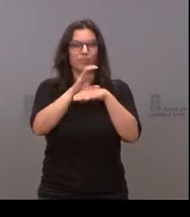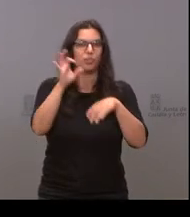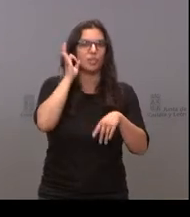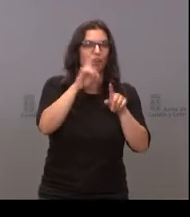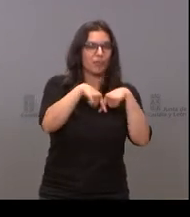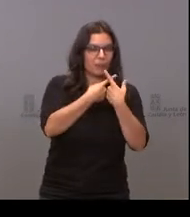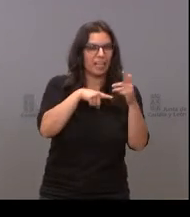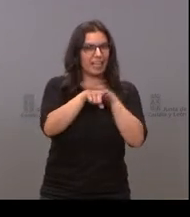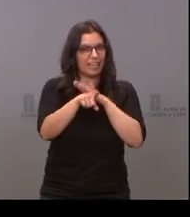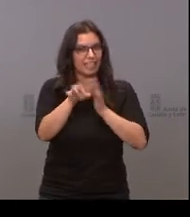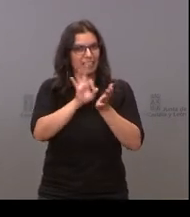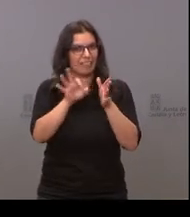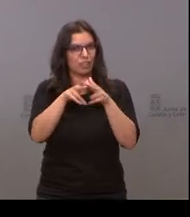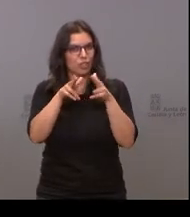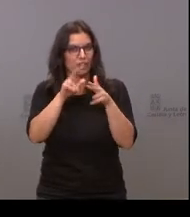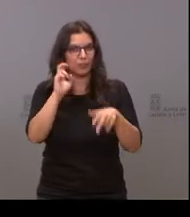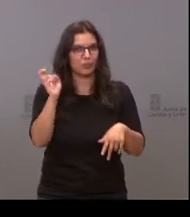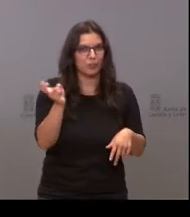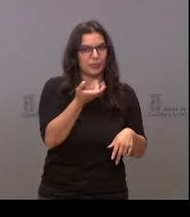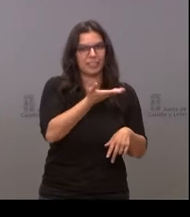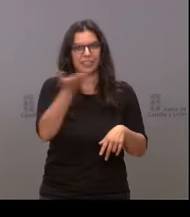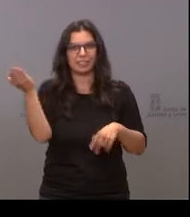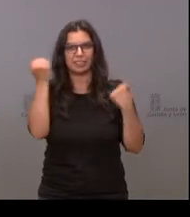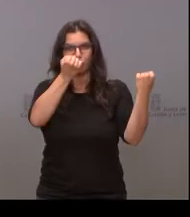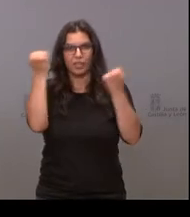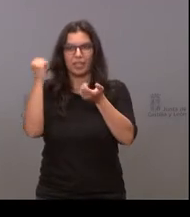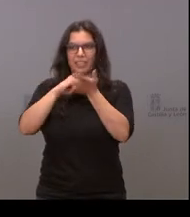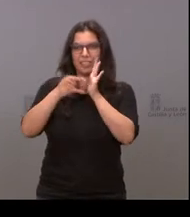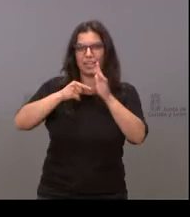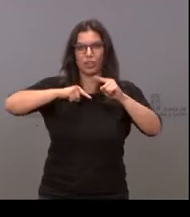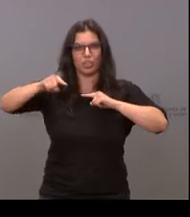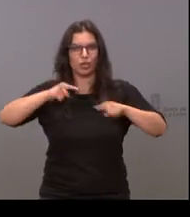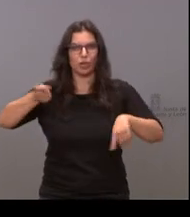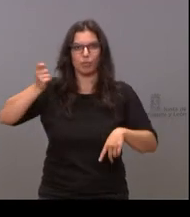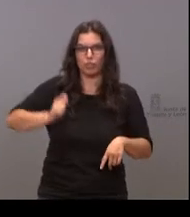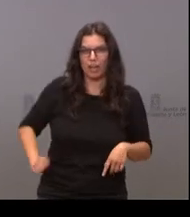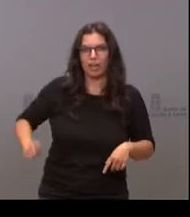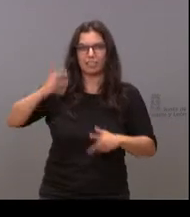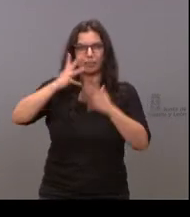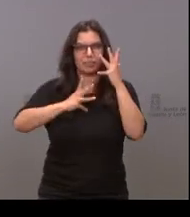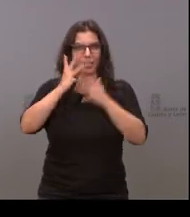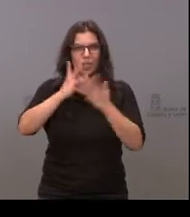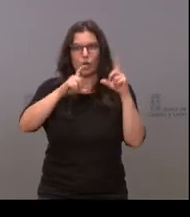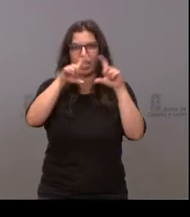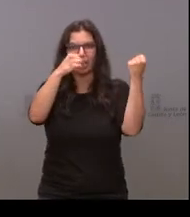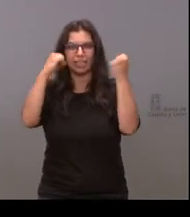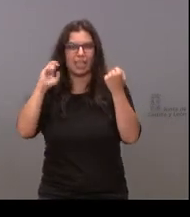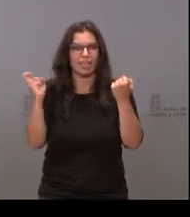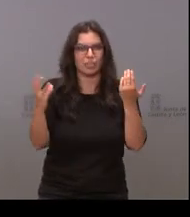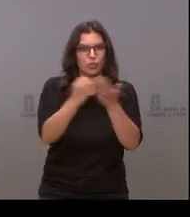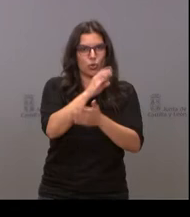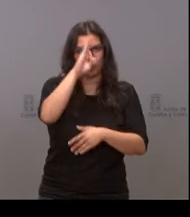gerentes registros sociales resto autoridades técnicos directores y profesionales de las administraciones y entidades